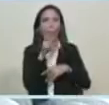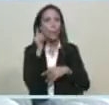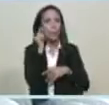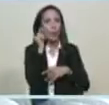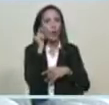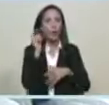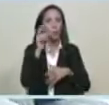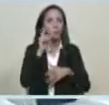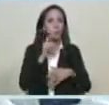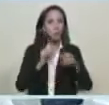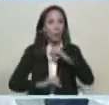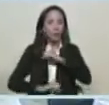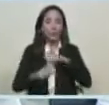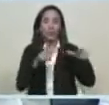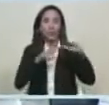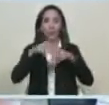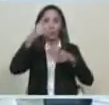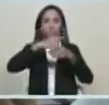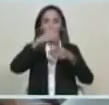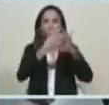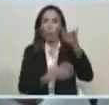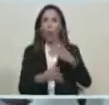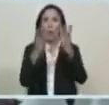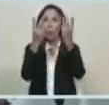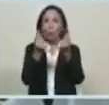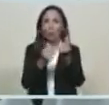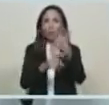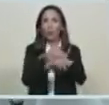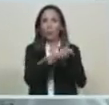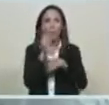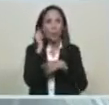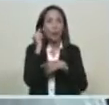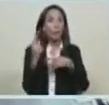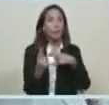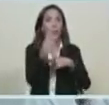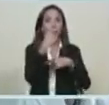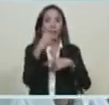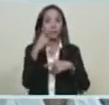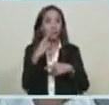y ya tenemos los datos cuántas son primerizas